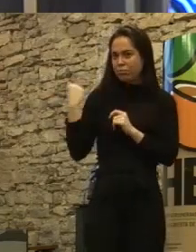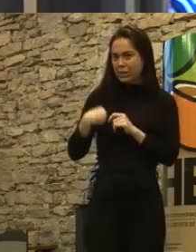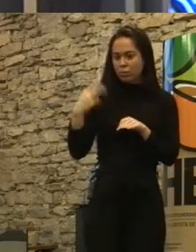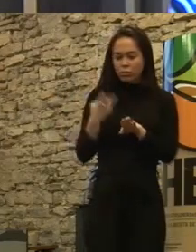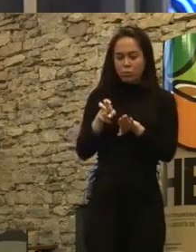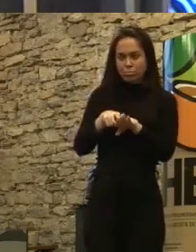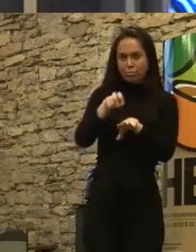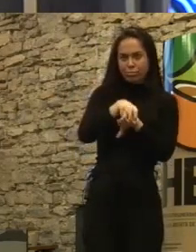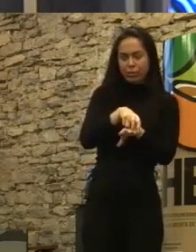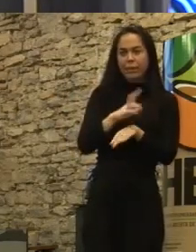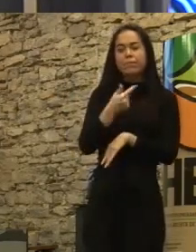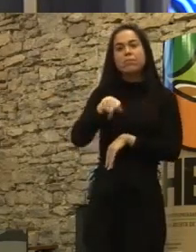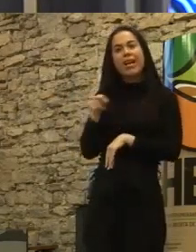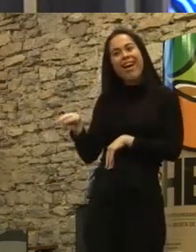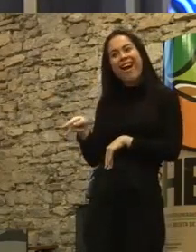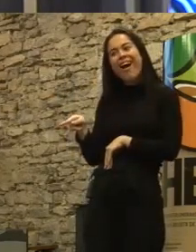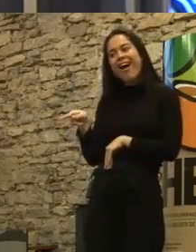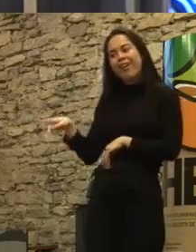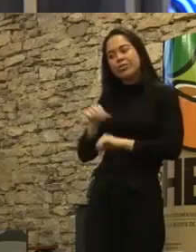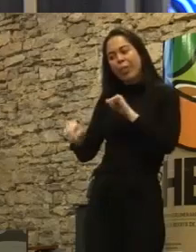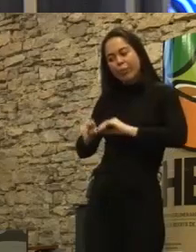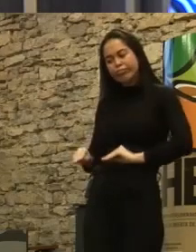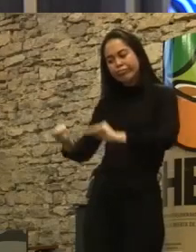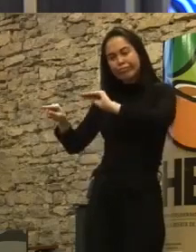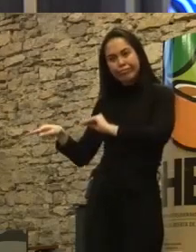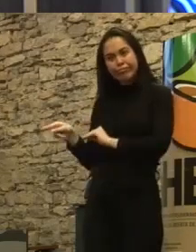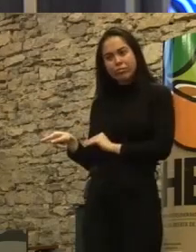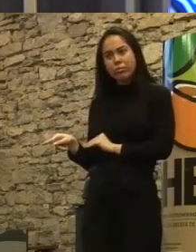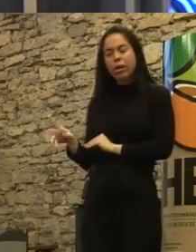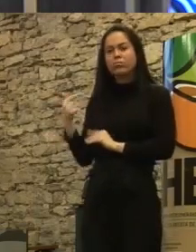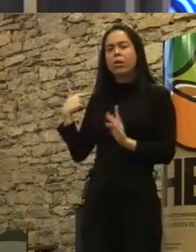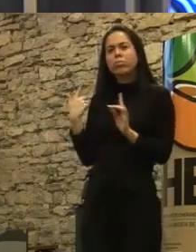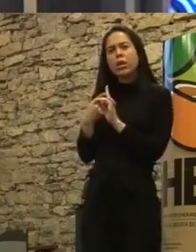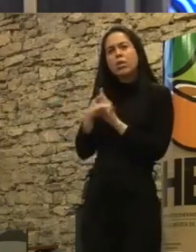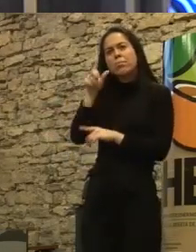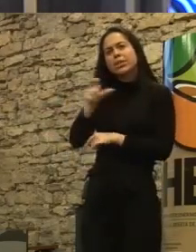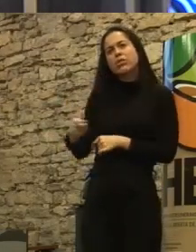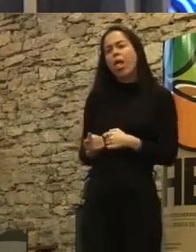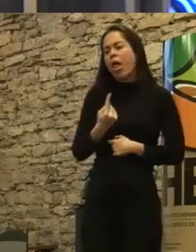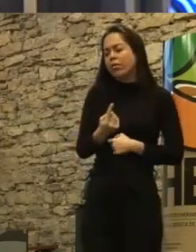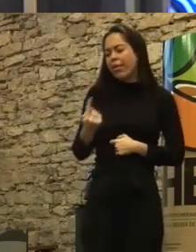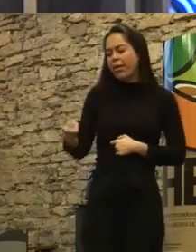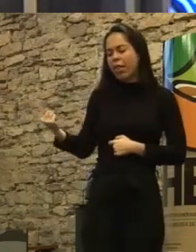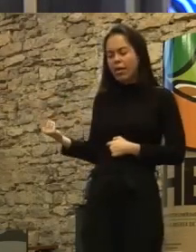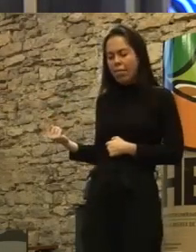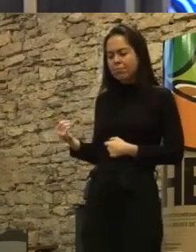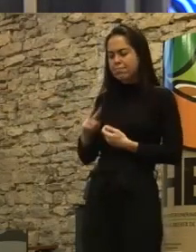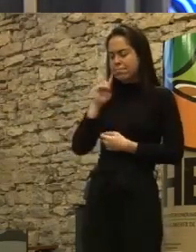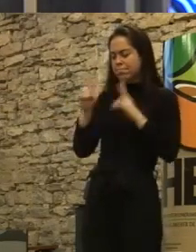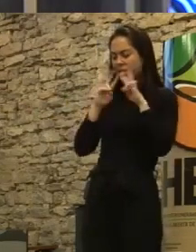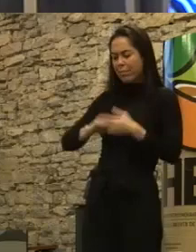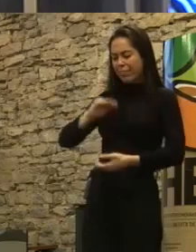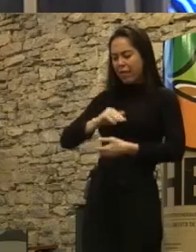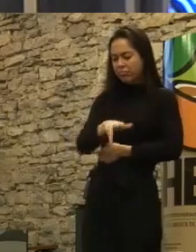persona descubra su potencial para cambiar el mundo y además se encuentre o se sienta con la capacidad para hacerlo. Bueno,